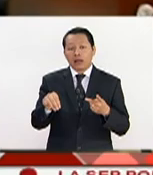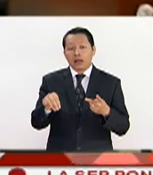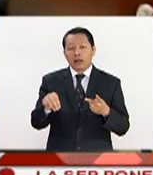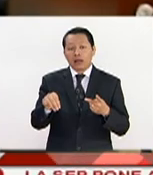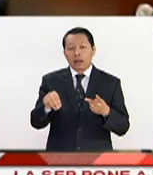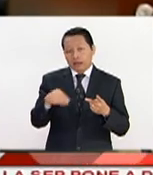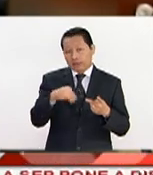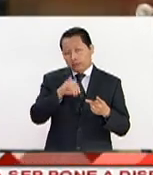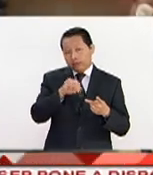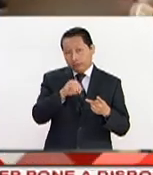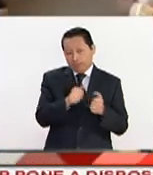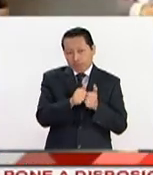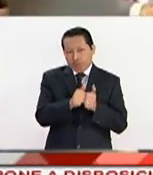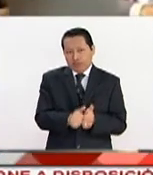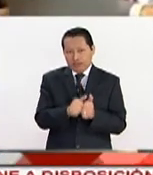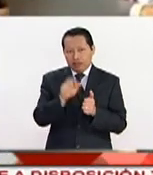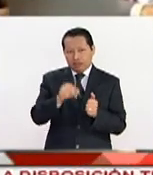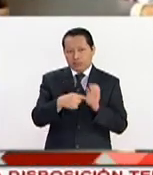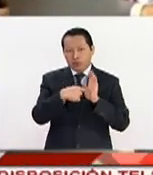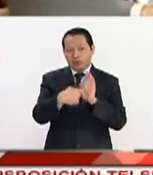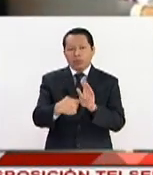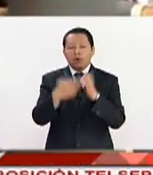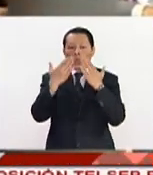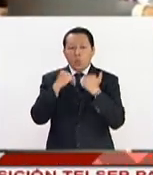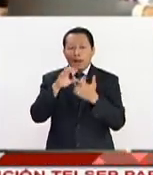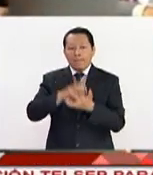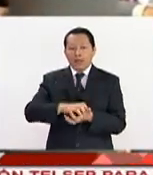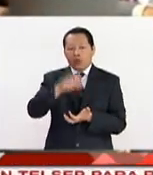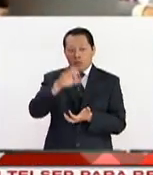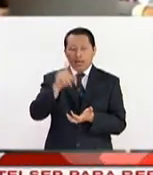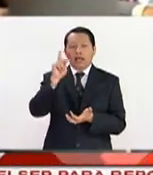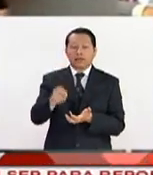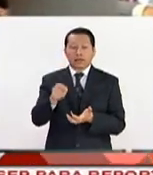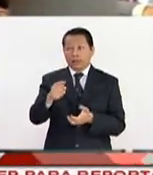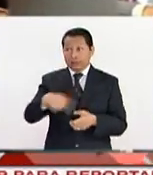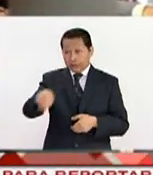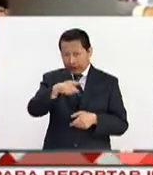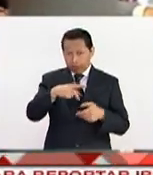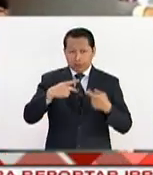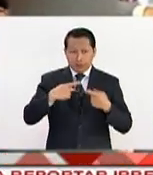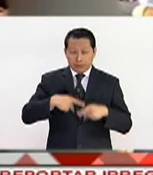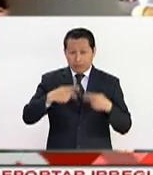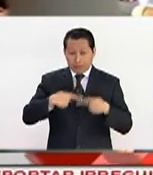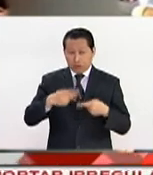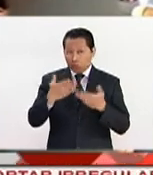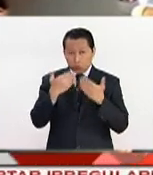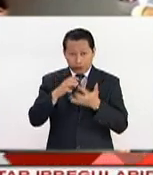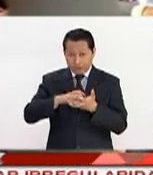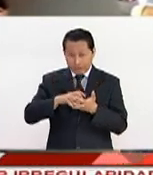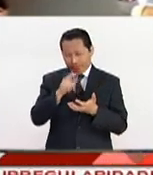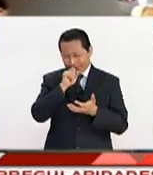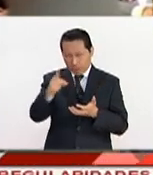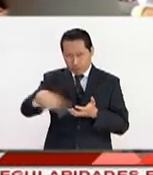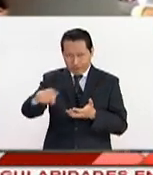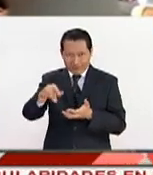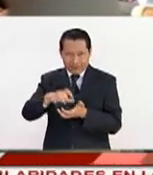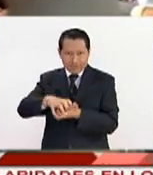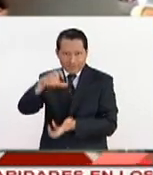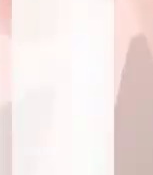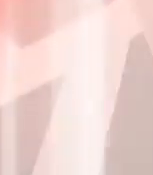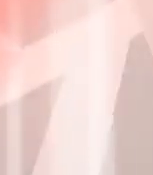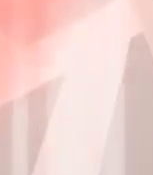aquí se demuestra una vez más que no tenemos mayoría y que los señores que tienen mayoría no quieren que siga el procedimiento sobre la